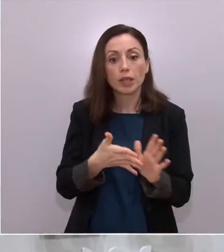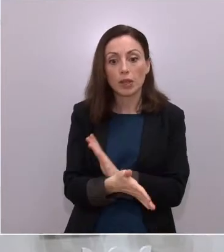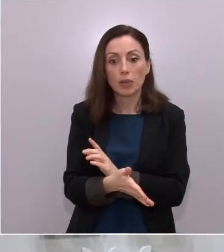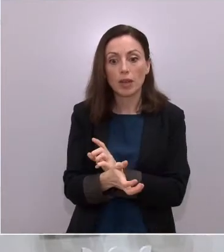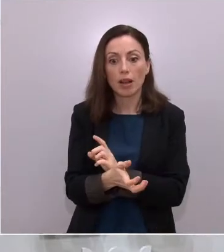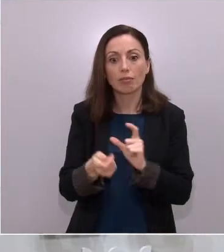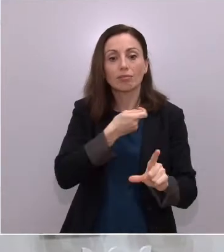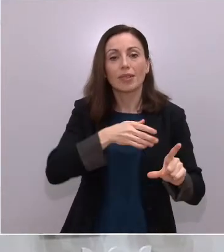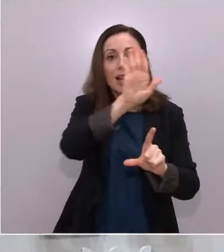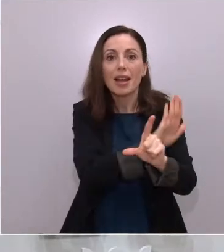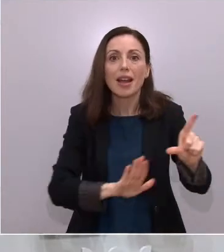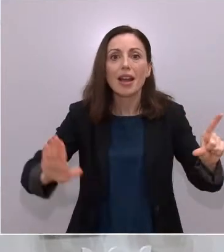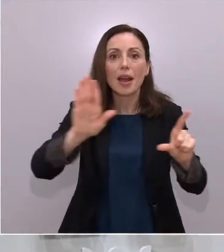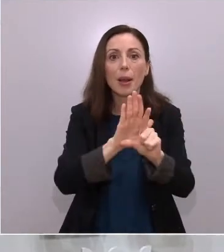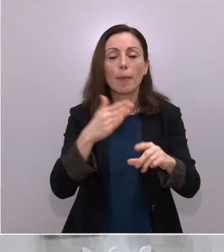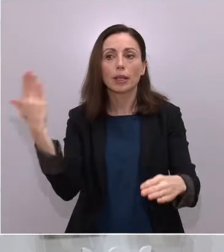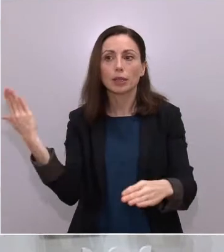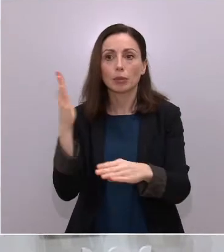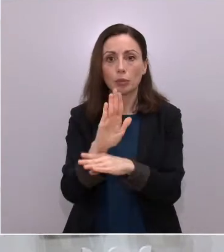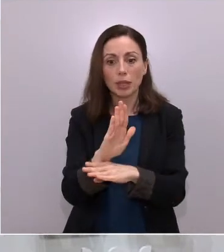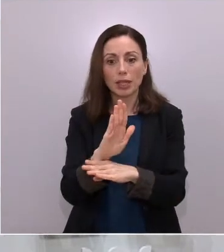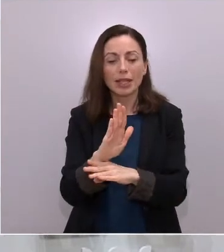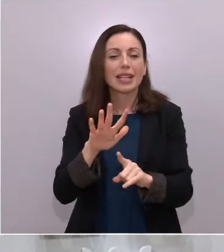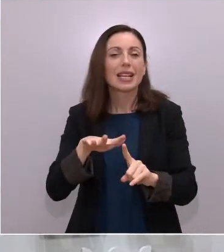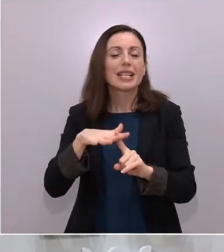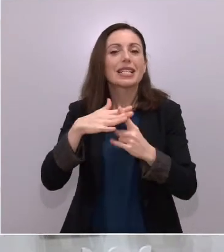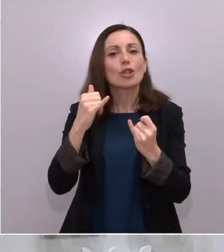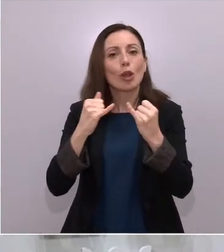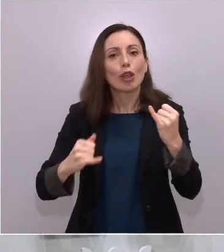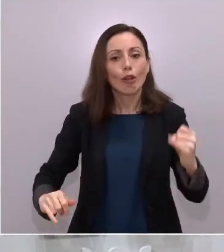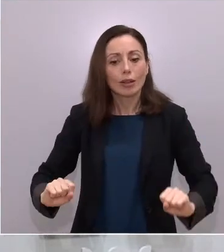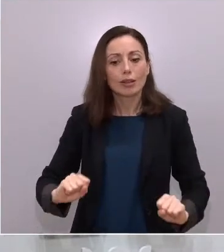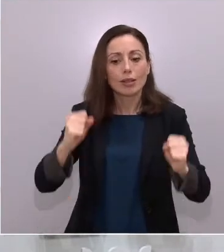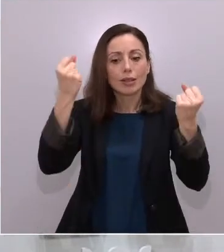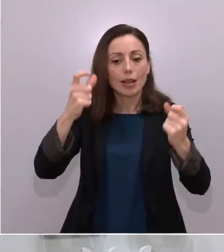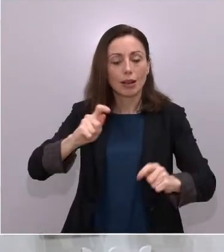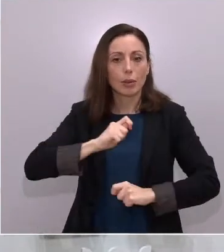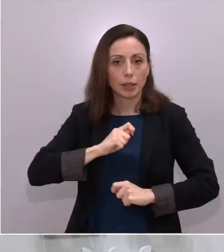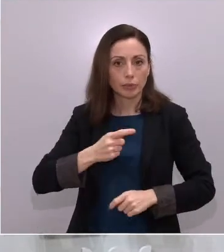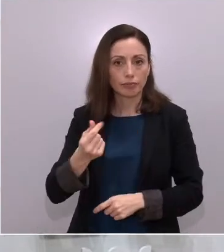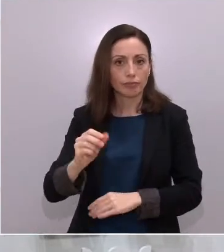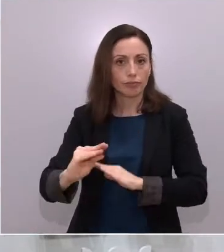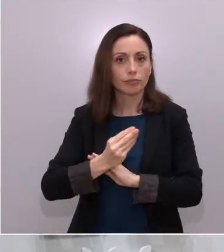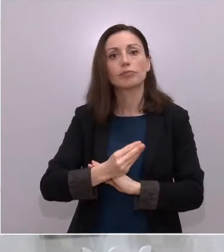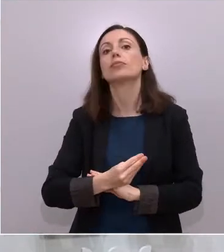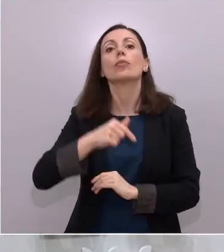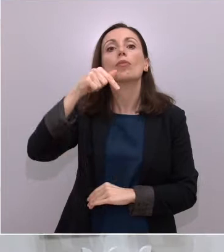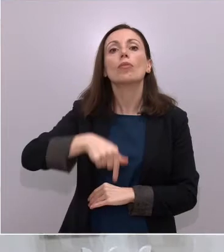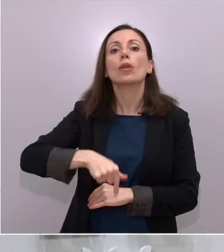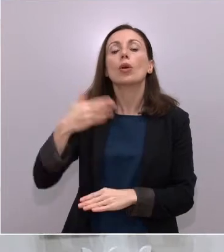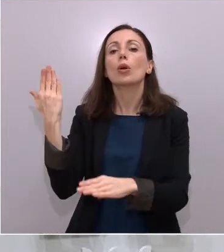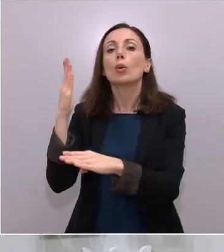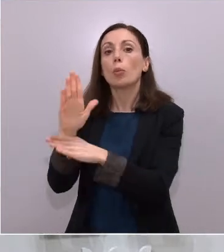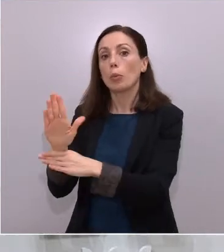país en muchas crisis. Como ven, las propuestas que hoy he trasladado al presidente Sánchez en nombre